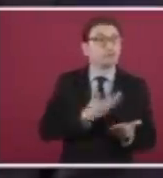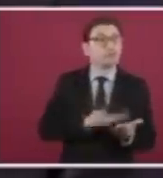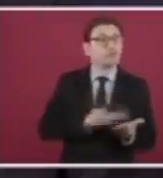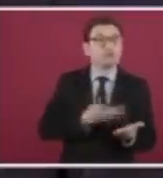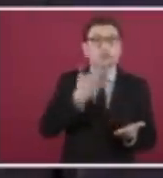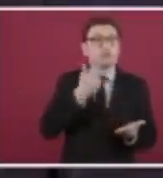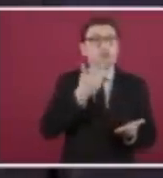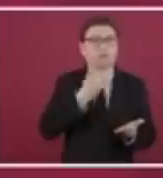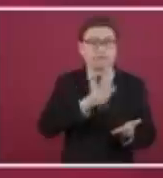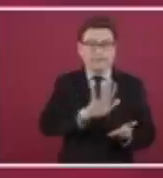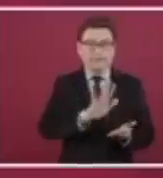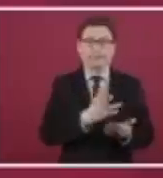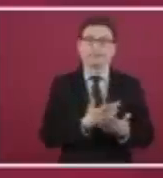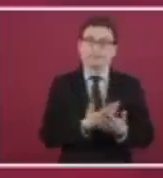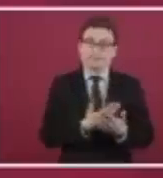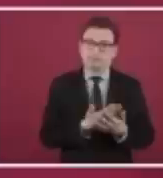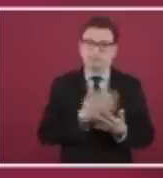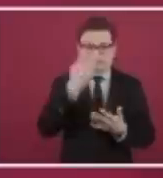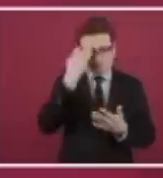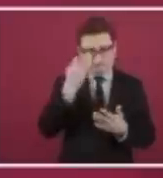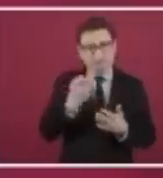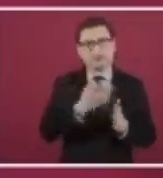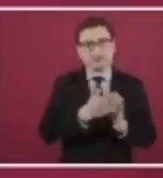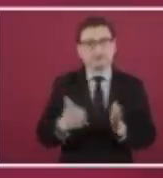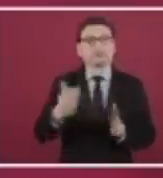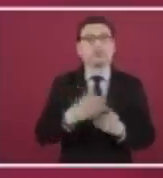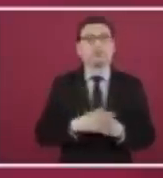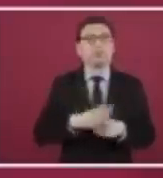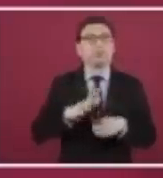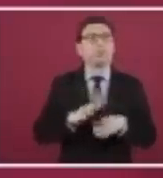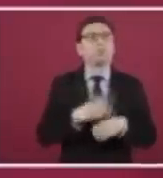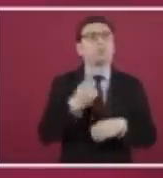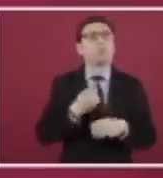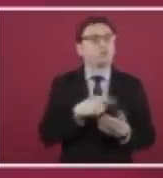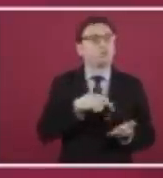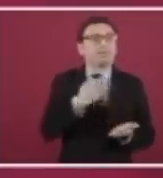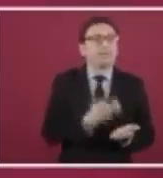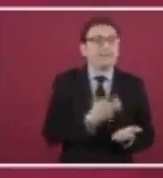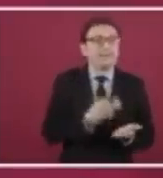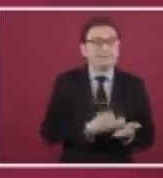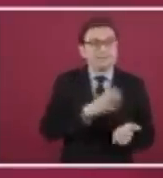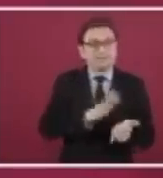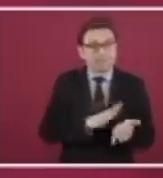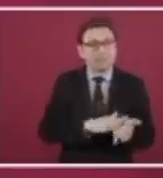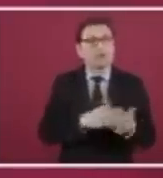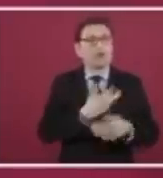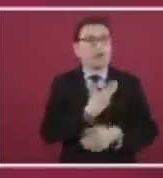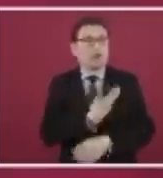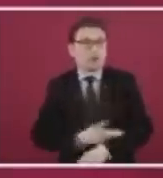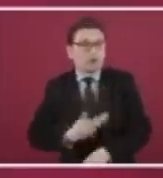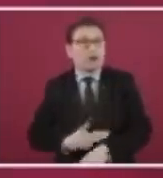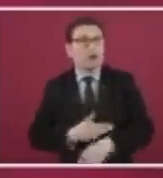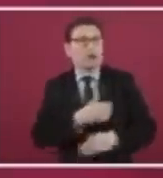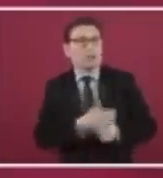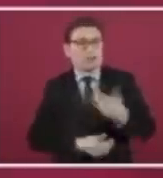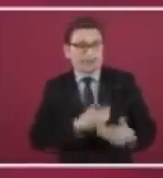Dar tiempo, no por una cuestión técnica o de procedimiento,